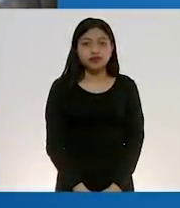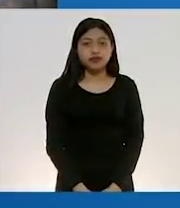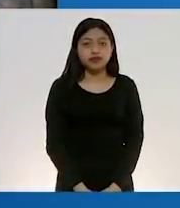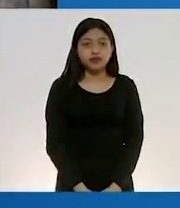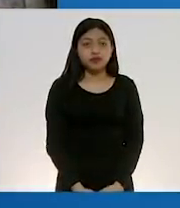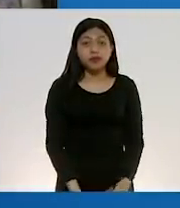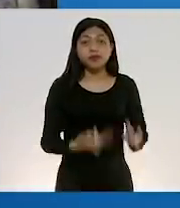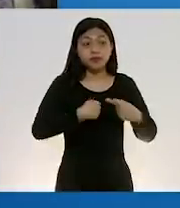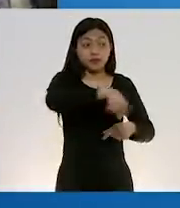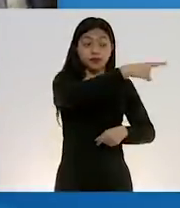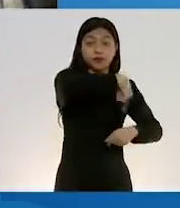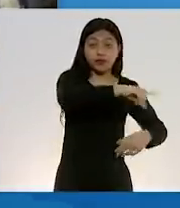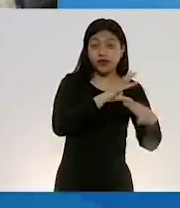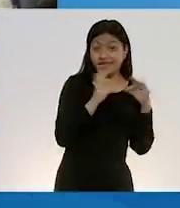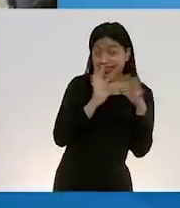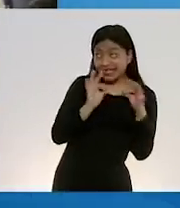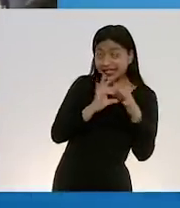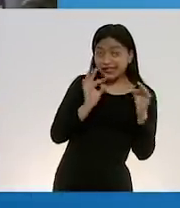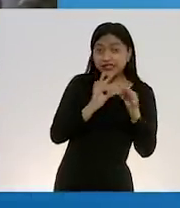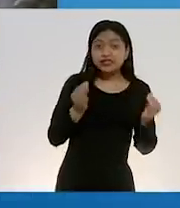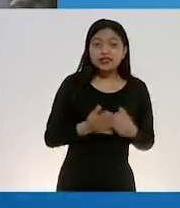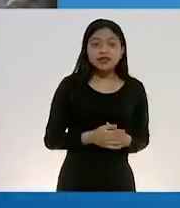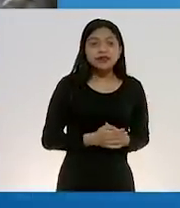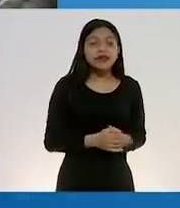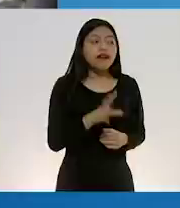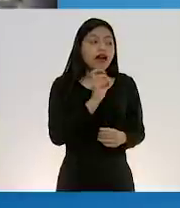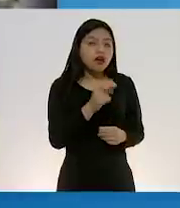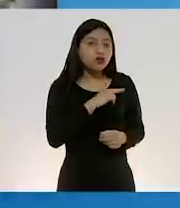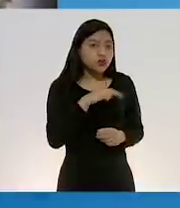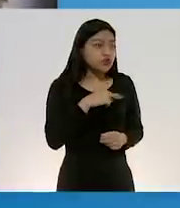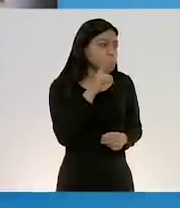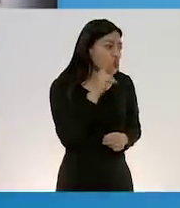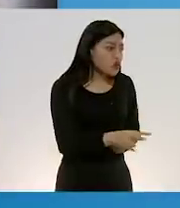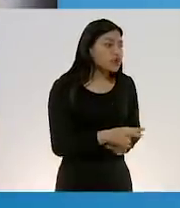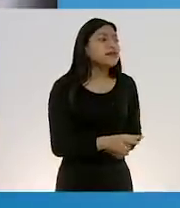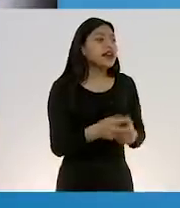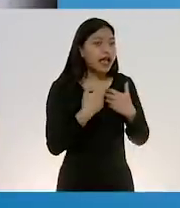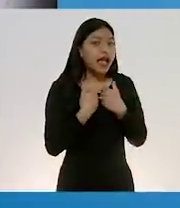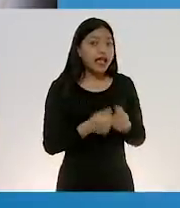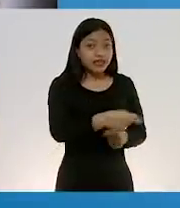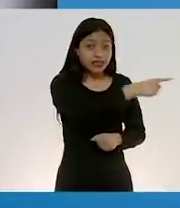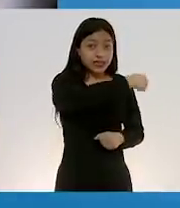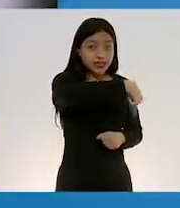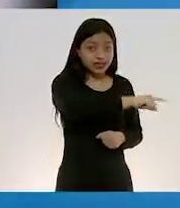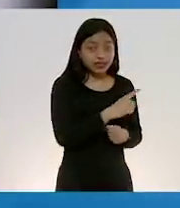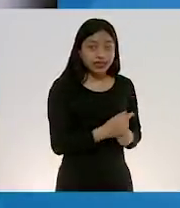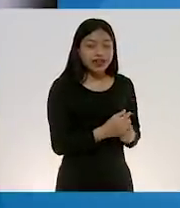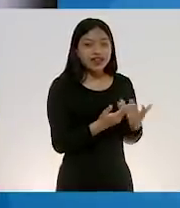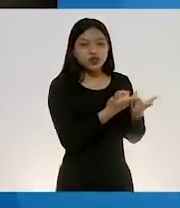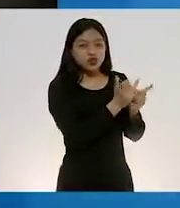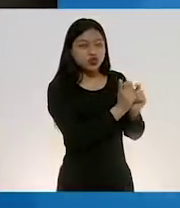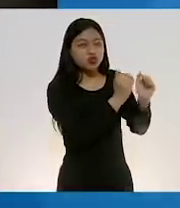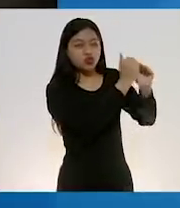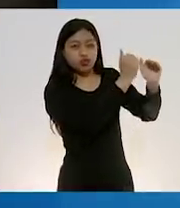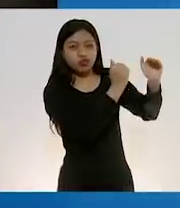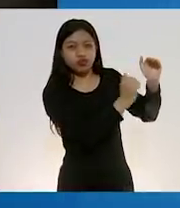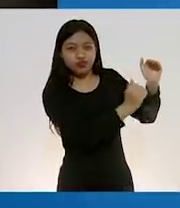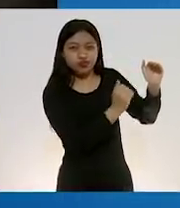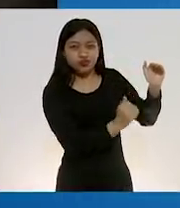Los testimonios de la época novohispana desmienten la idea de la existencia de una sociedad de castas.